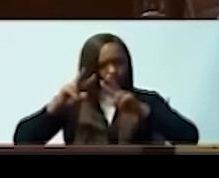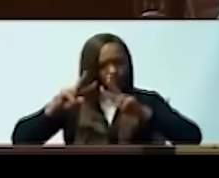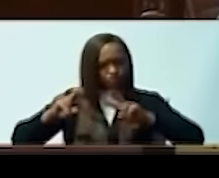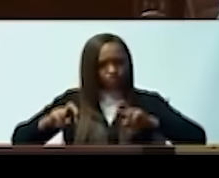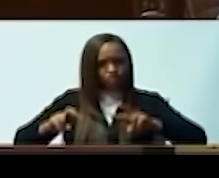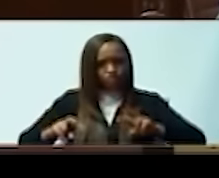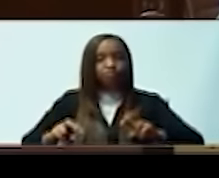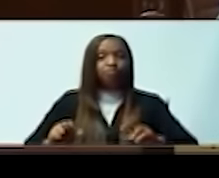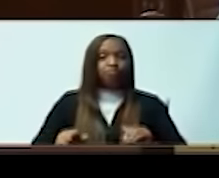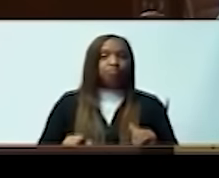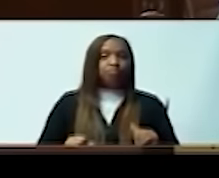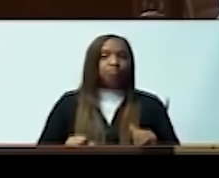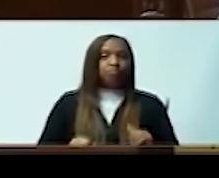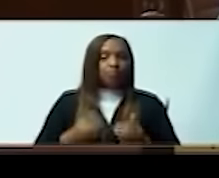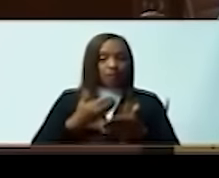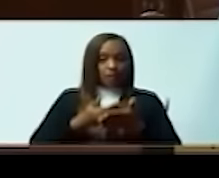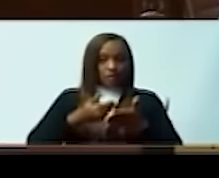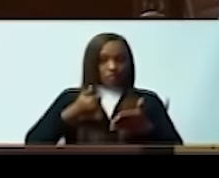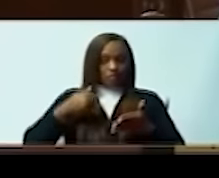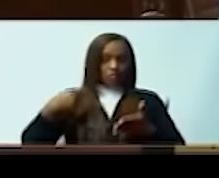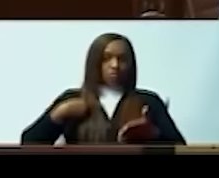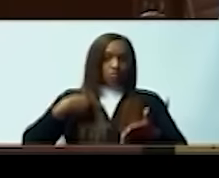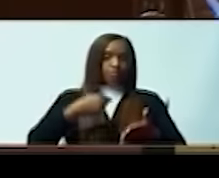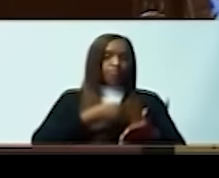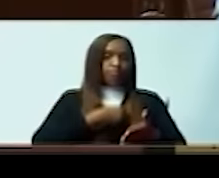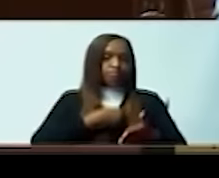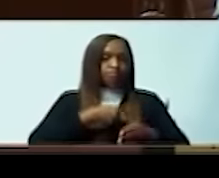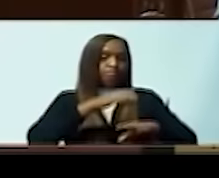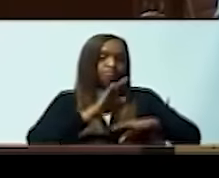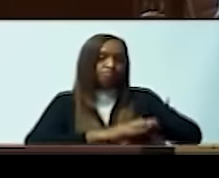otro ingrediente, es que